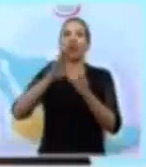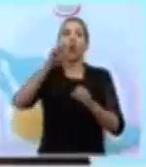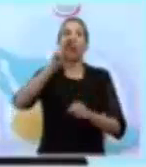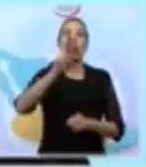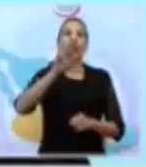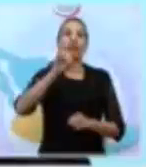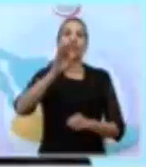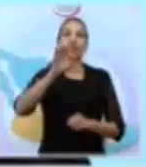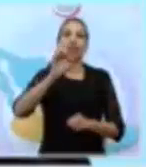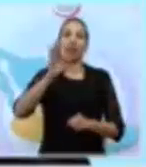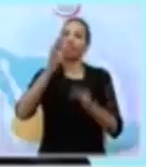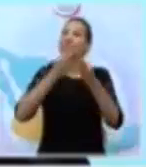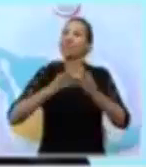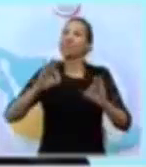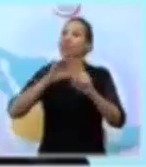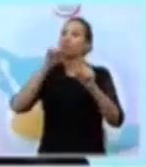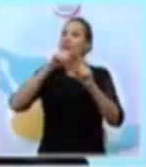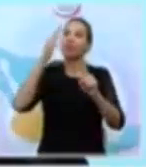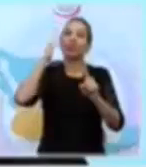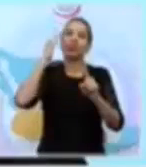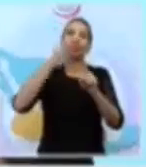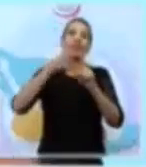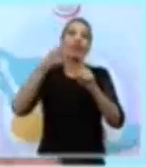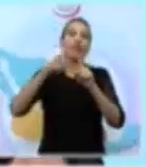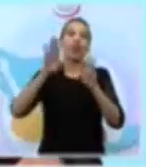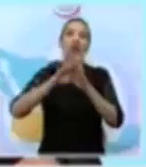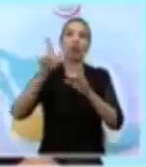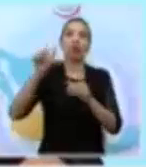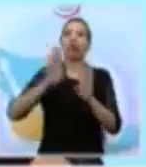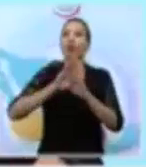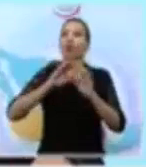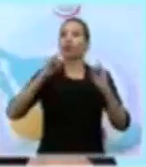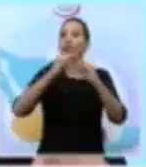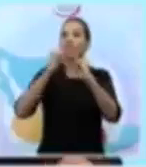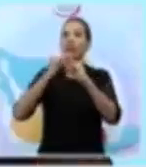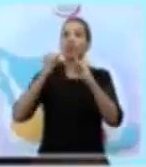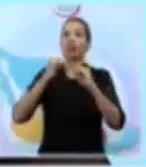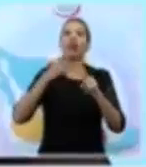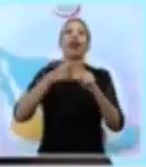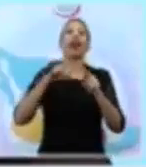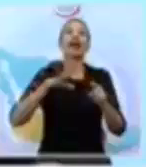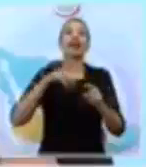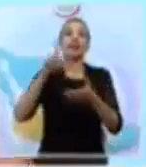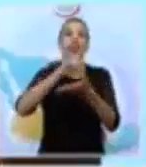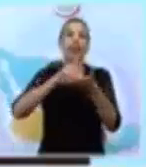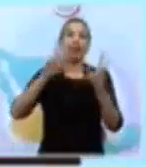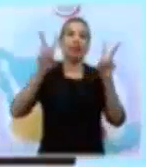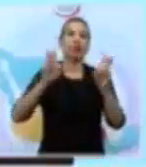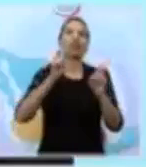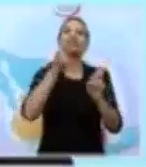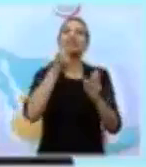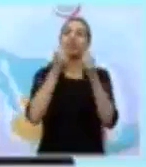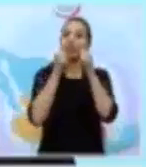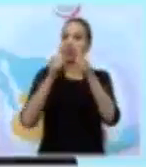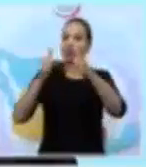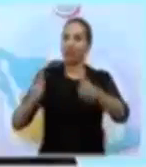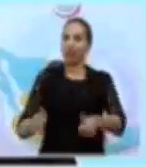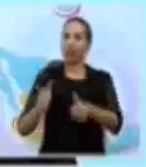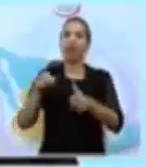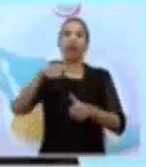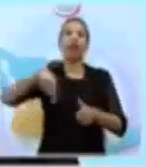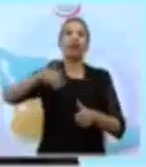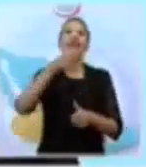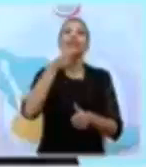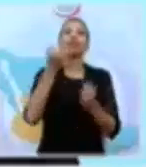tuvo un papel muy importante con varias otras agencias del sistema en temas de derechos de los niños, ONU